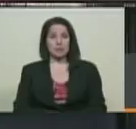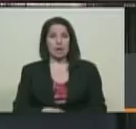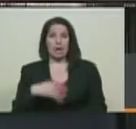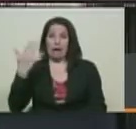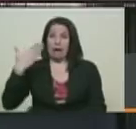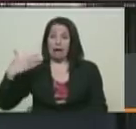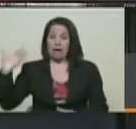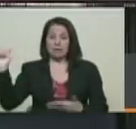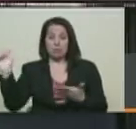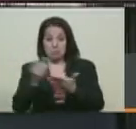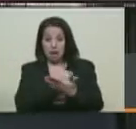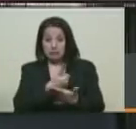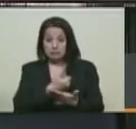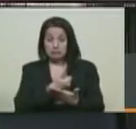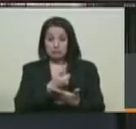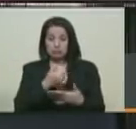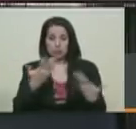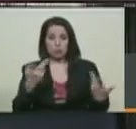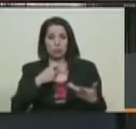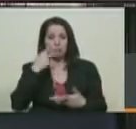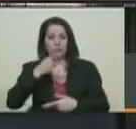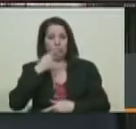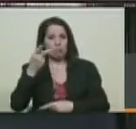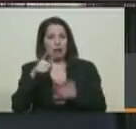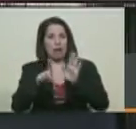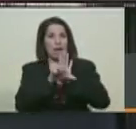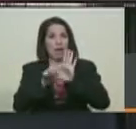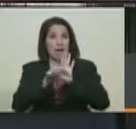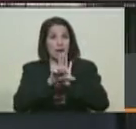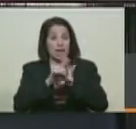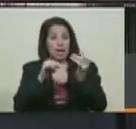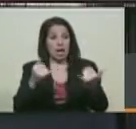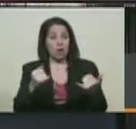también, el vacío legislativo del país.